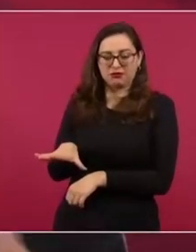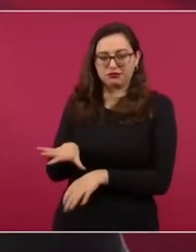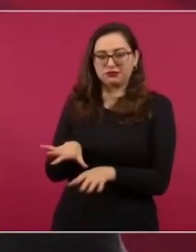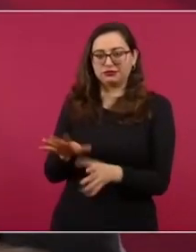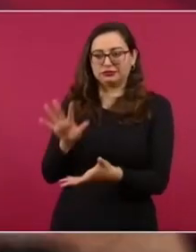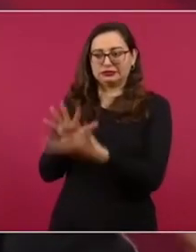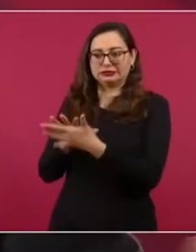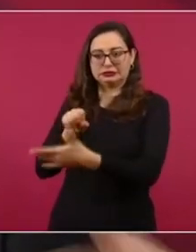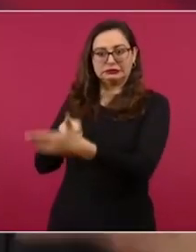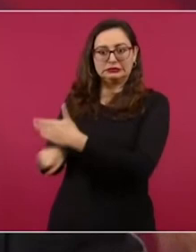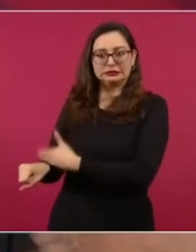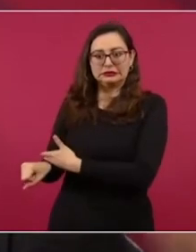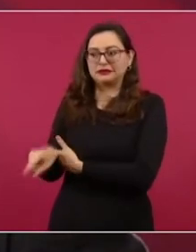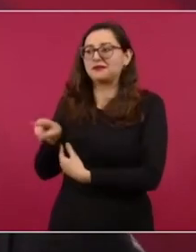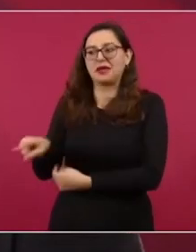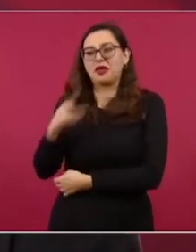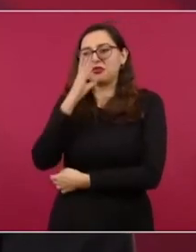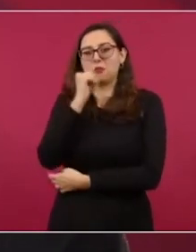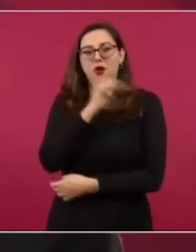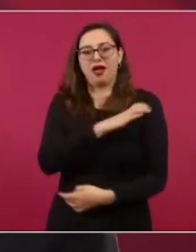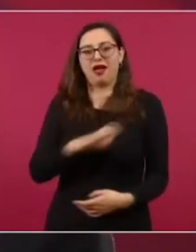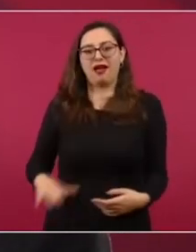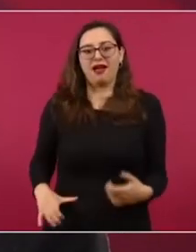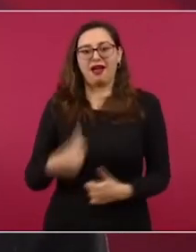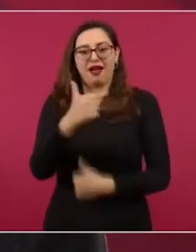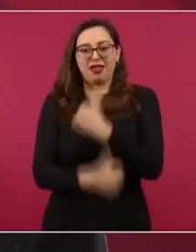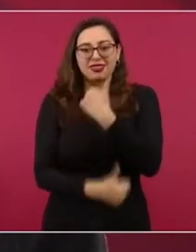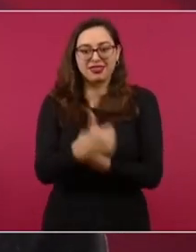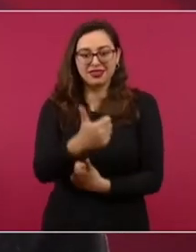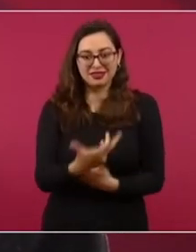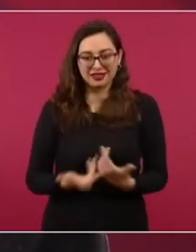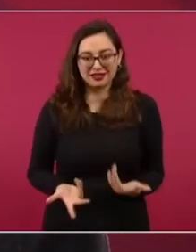para que pueda ser candidata.